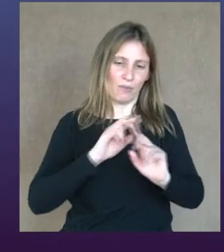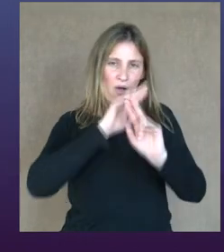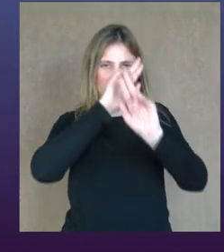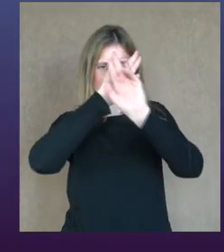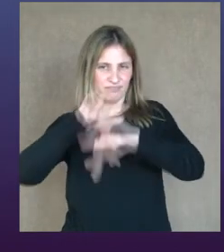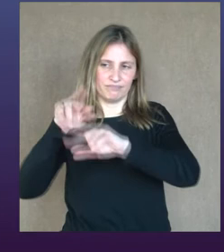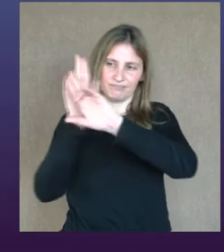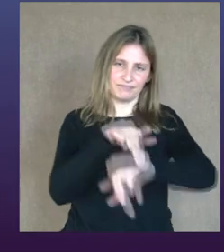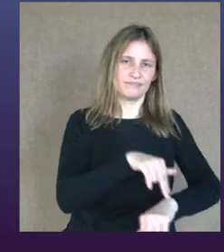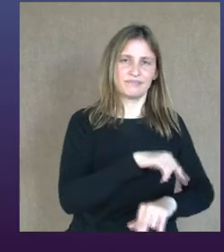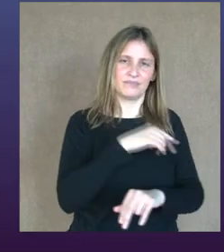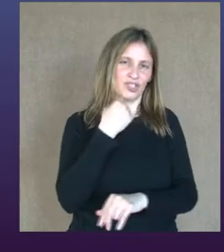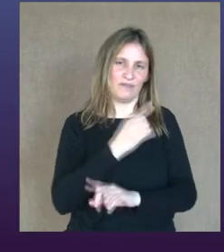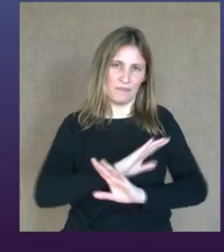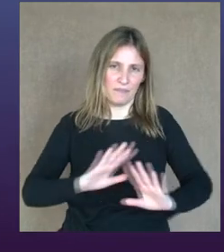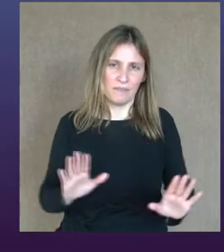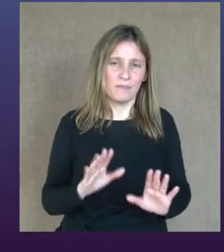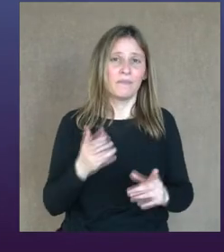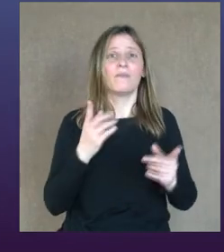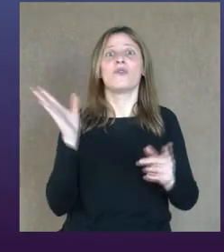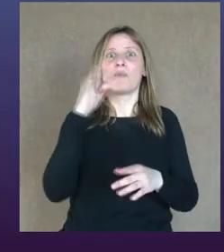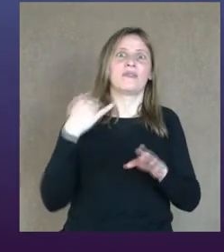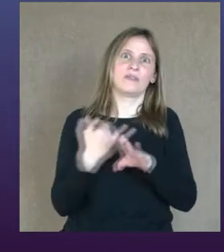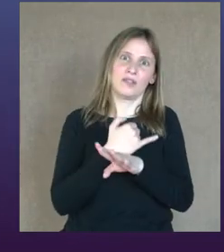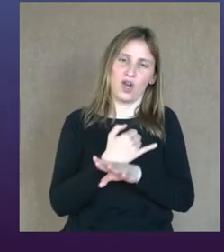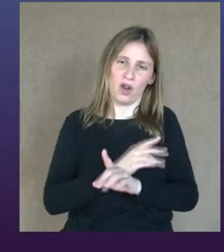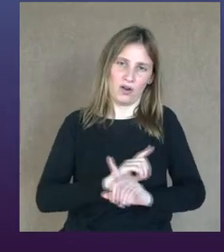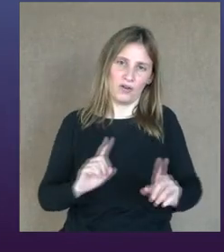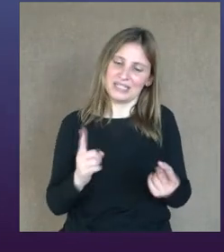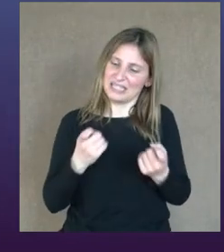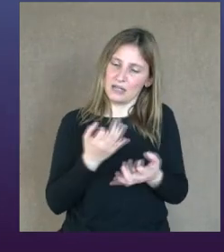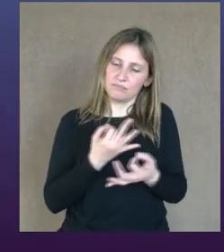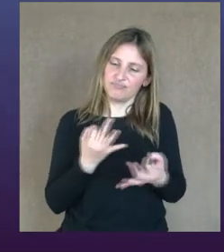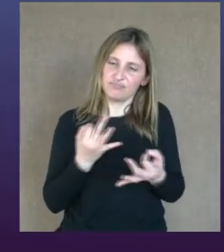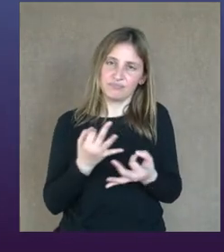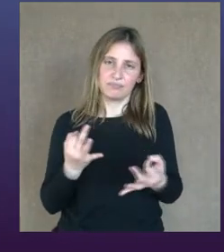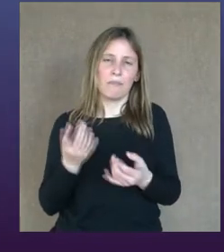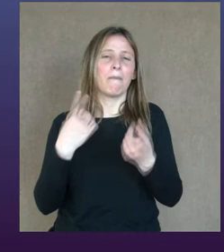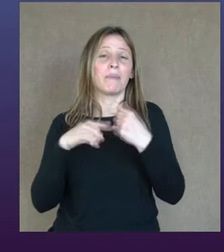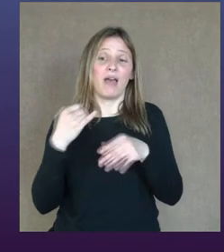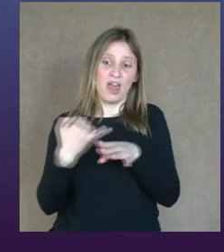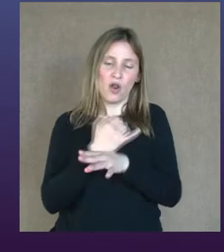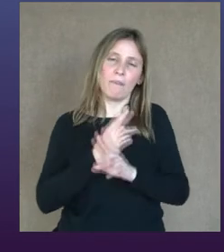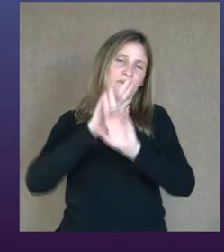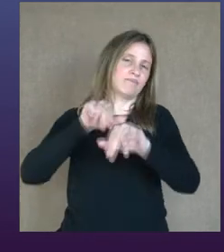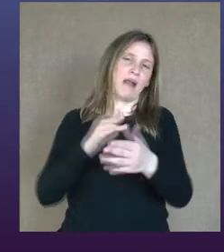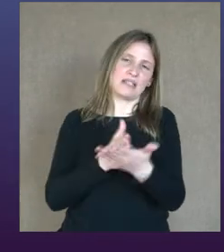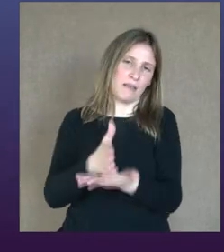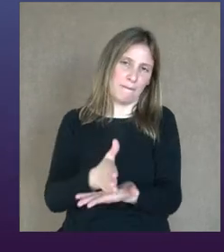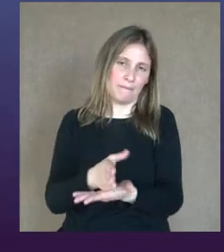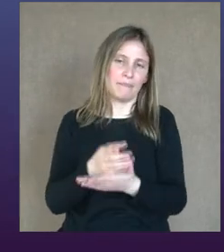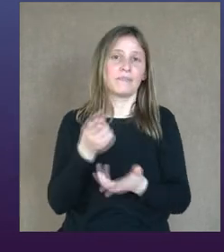toda la vida. Claro, para toda la vida. No te permiten en esta carrera equivocarte porque ya quedaste tachado para siempre. Entonces,